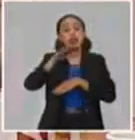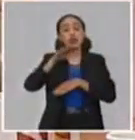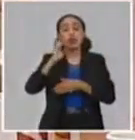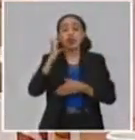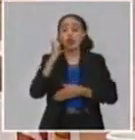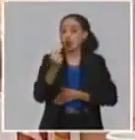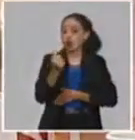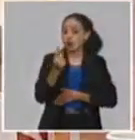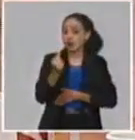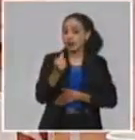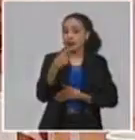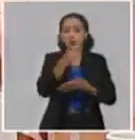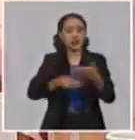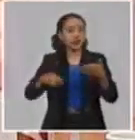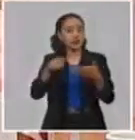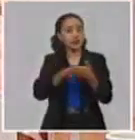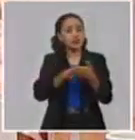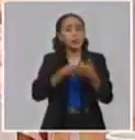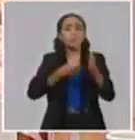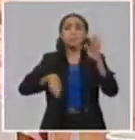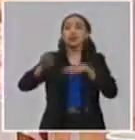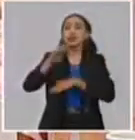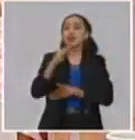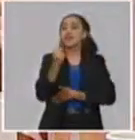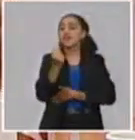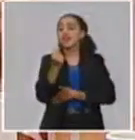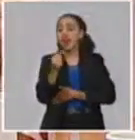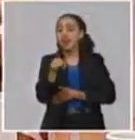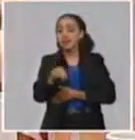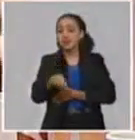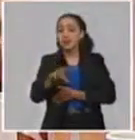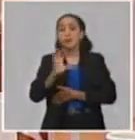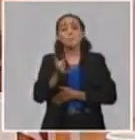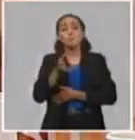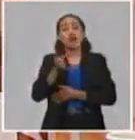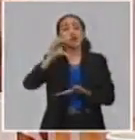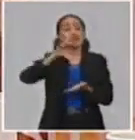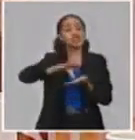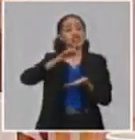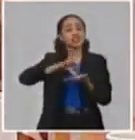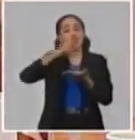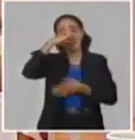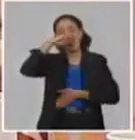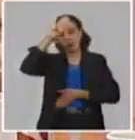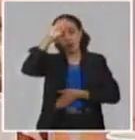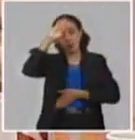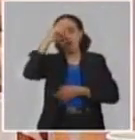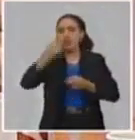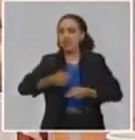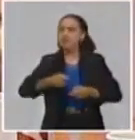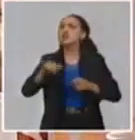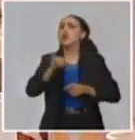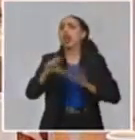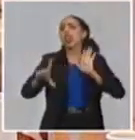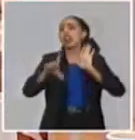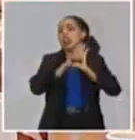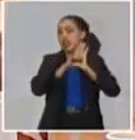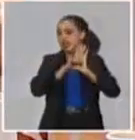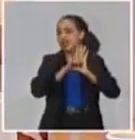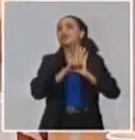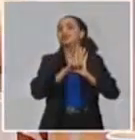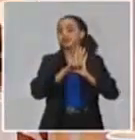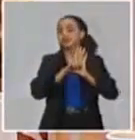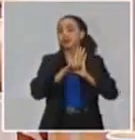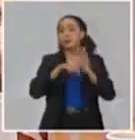Planificación, el Ministerio de Finanzas y Precios, el Banco Central de Cuba, que tienen que también emitir normas legales para hacer